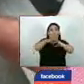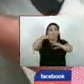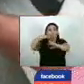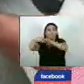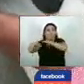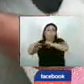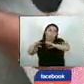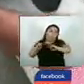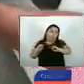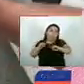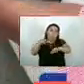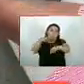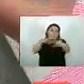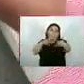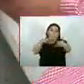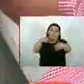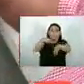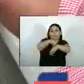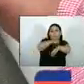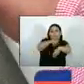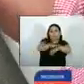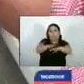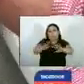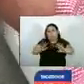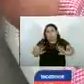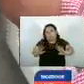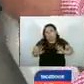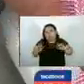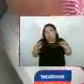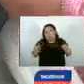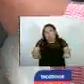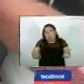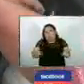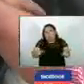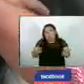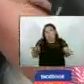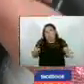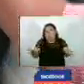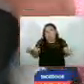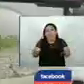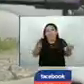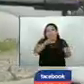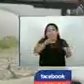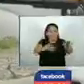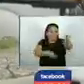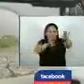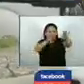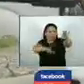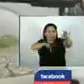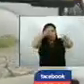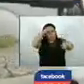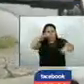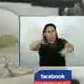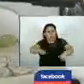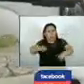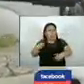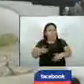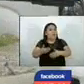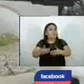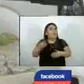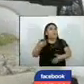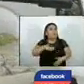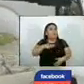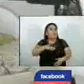electrónico o mensaje al teléfono del infractor, que deberá interponer un recurso administrativo en menos de 10